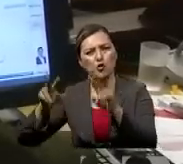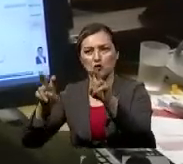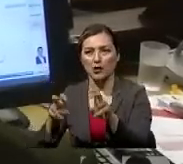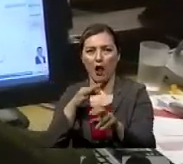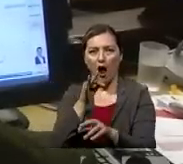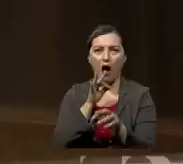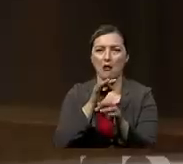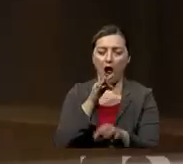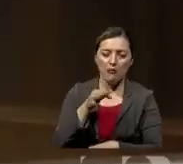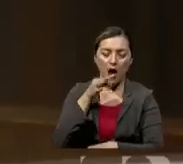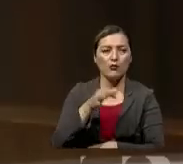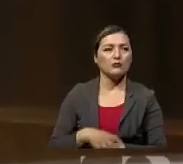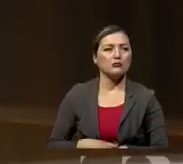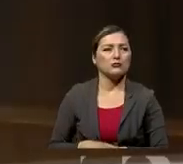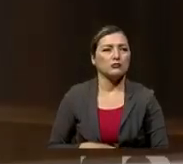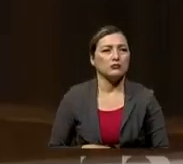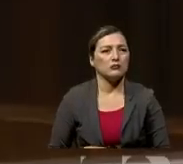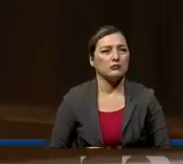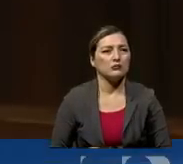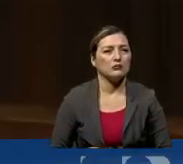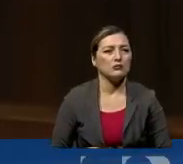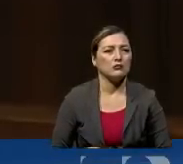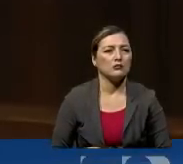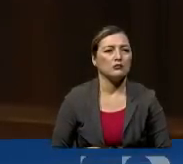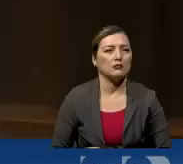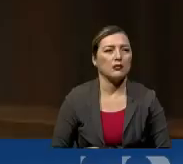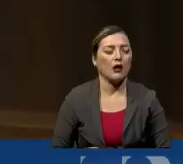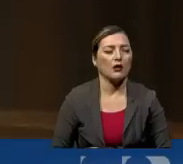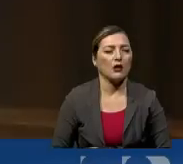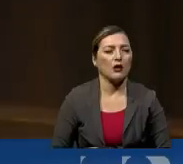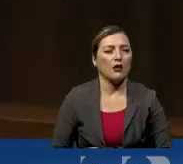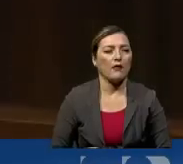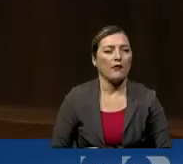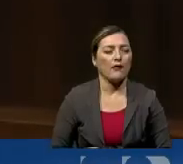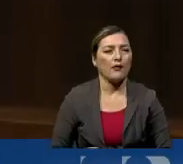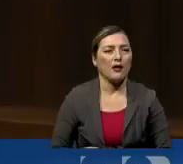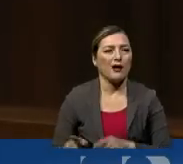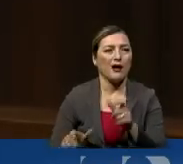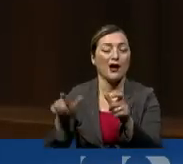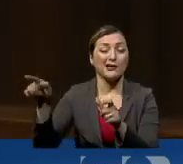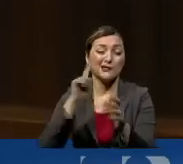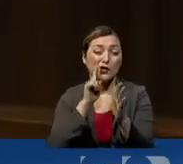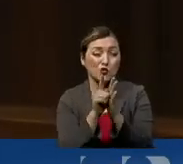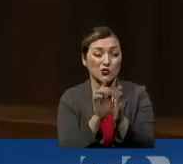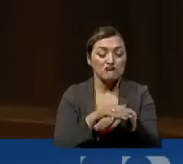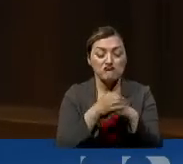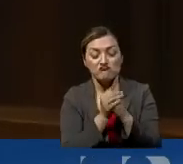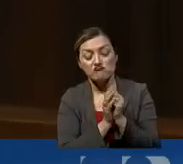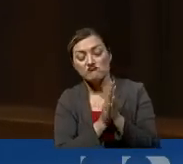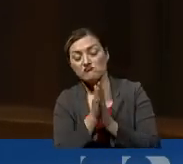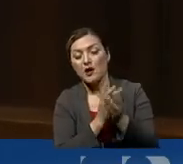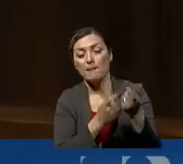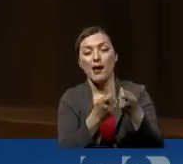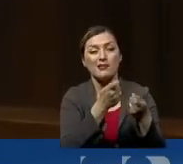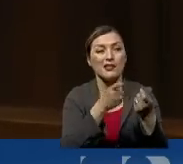merecieron respuesta. La interpelante también ha realizado aseveraciones maliciosas sobre la presunta venta